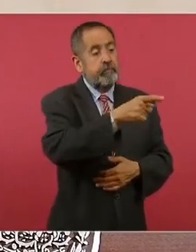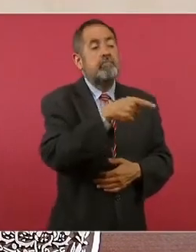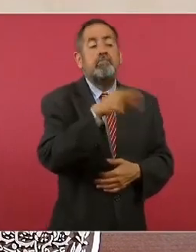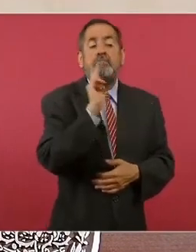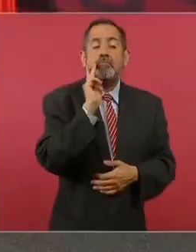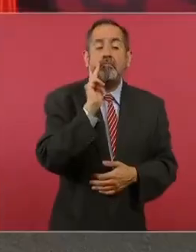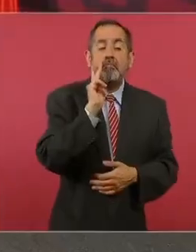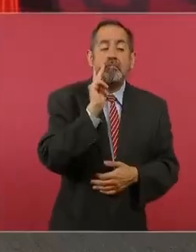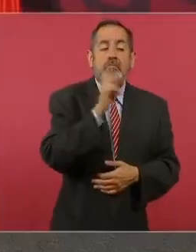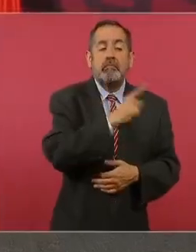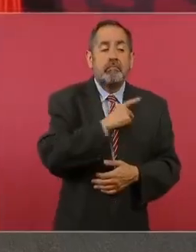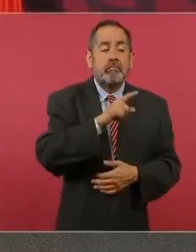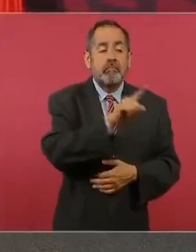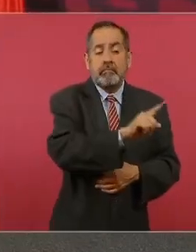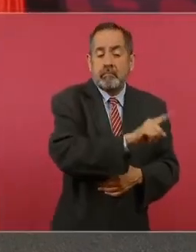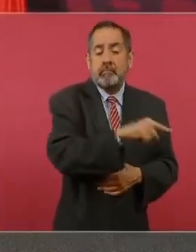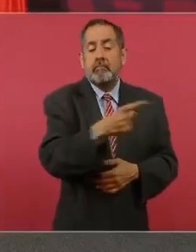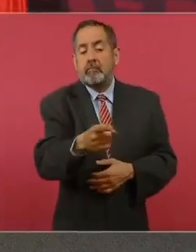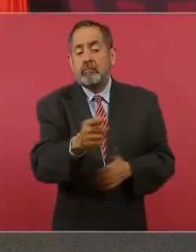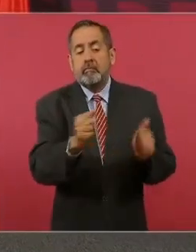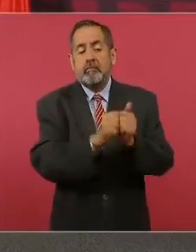convenio